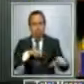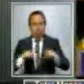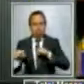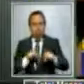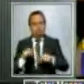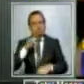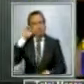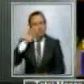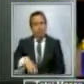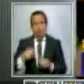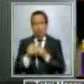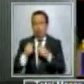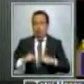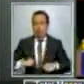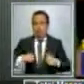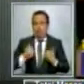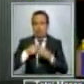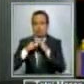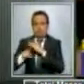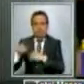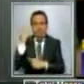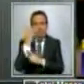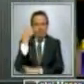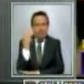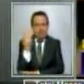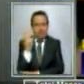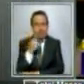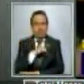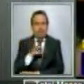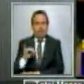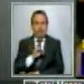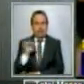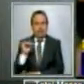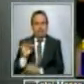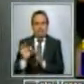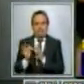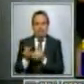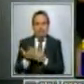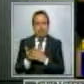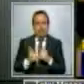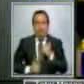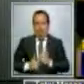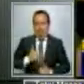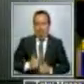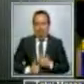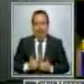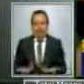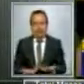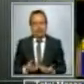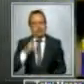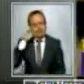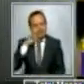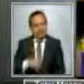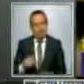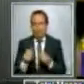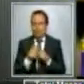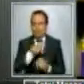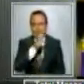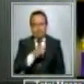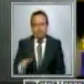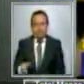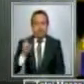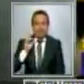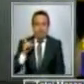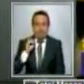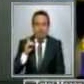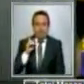tantos jóvenes que han llegado a la universidad y que son los primeros en sus familias en ser profesionales lo saben tantas personas con